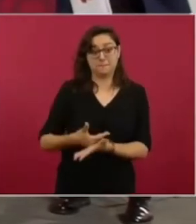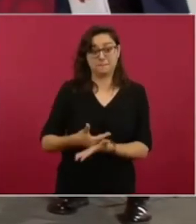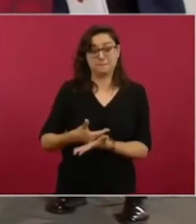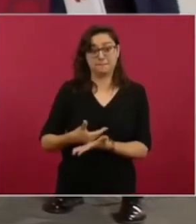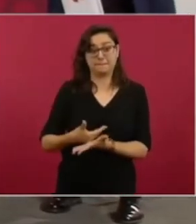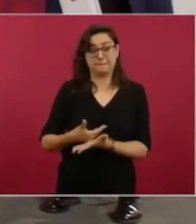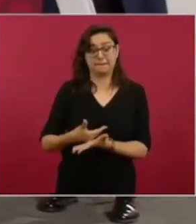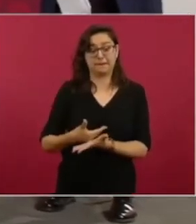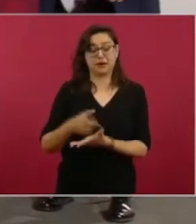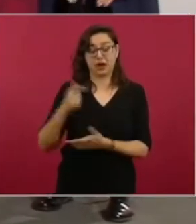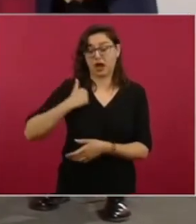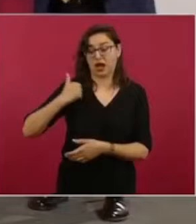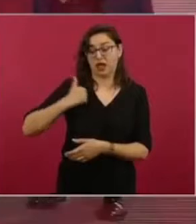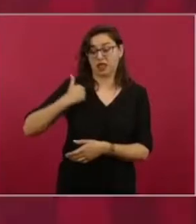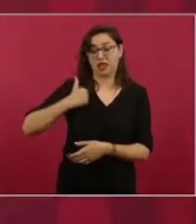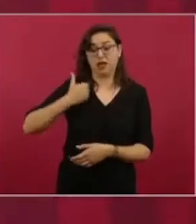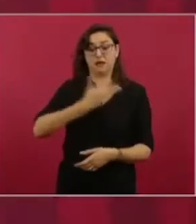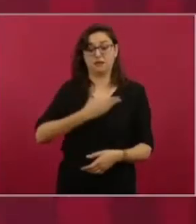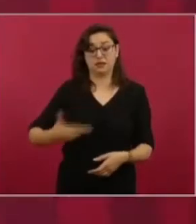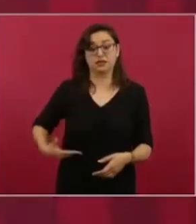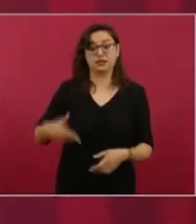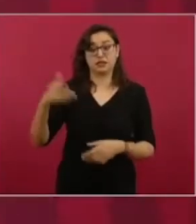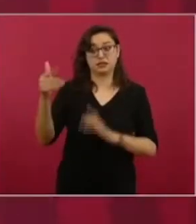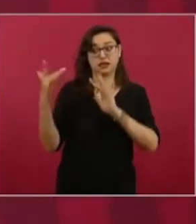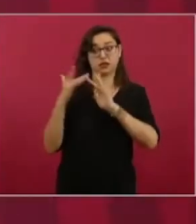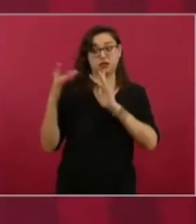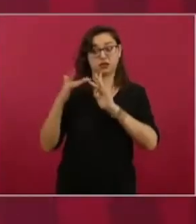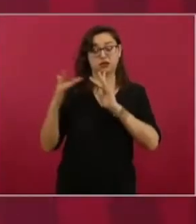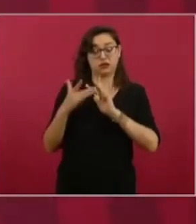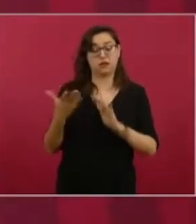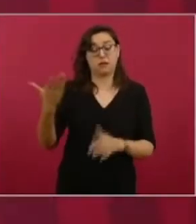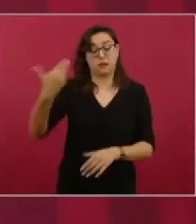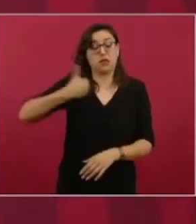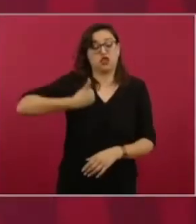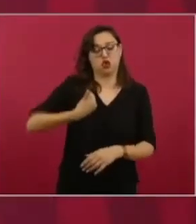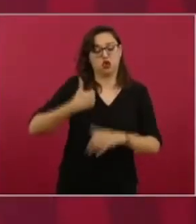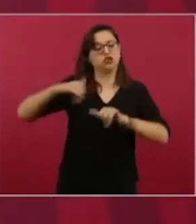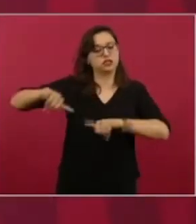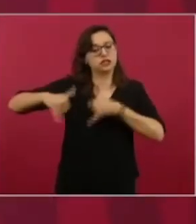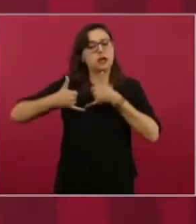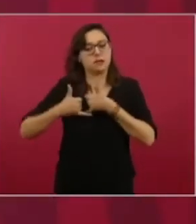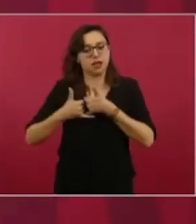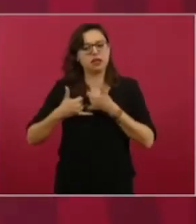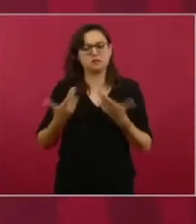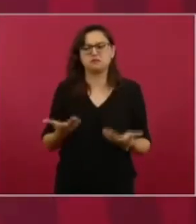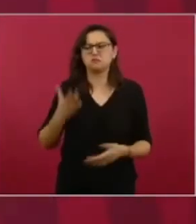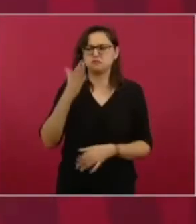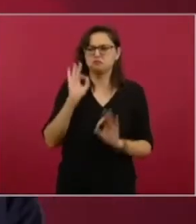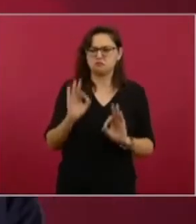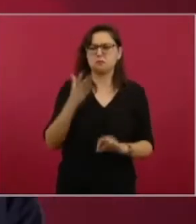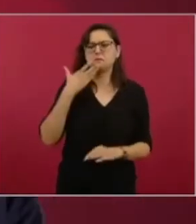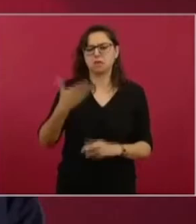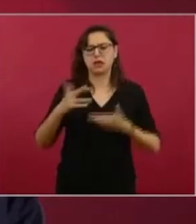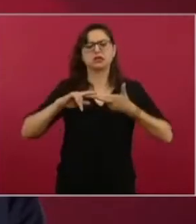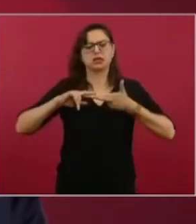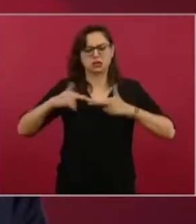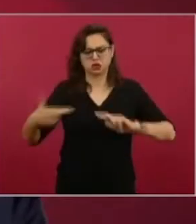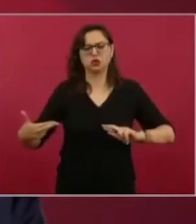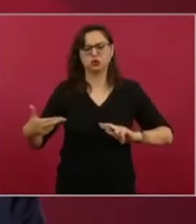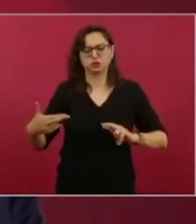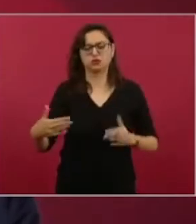gobierno de Canadá como con el gobierno de Estados Unidos, y vamos